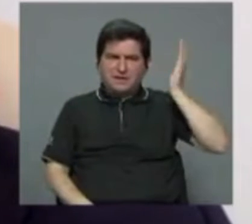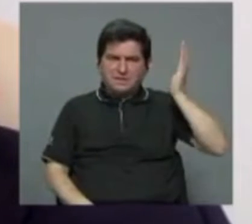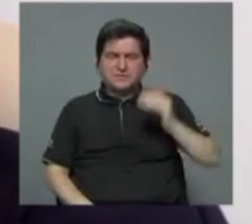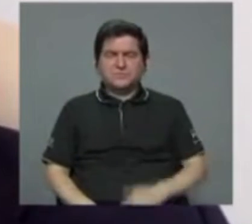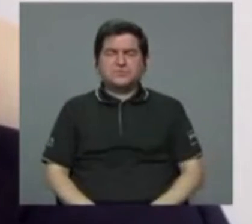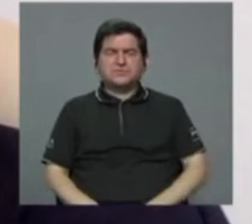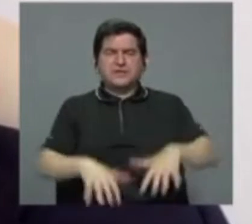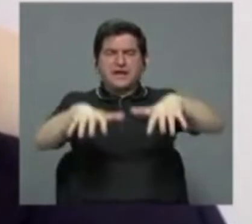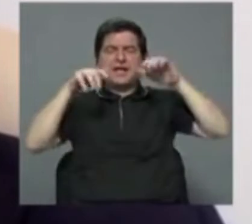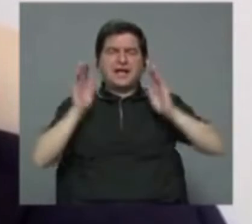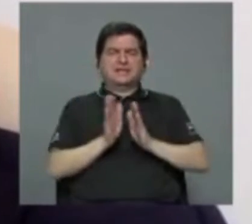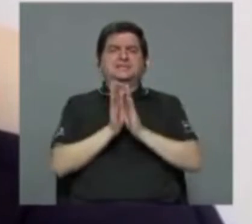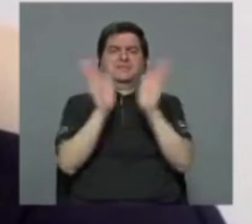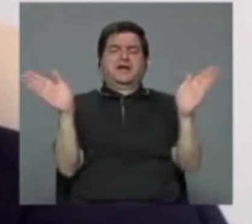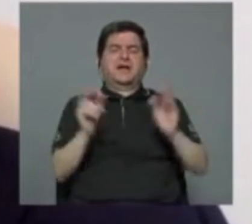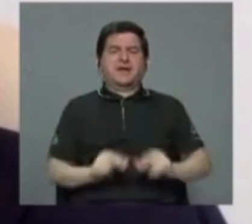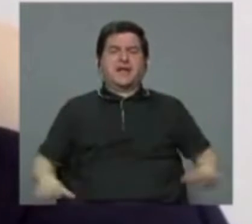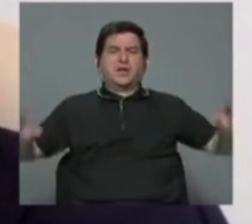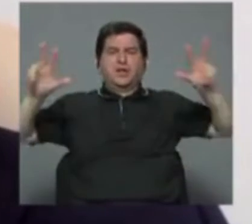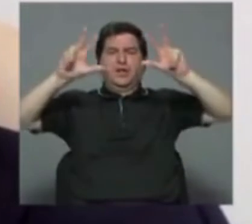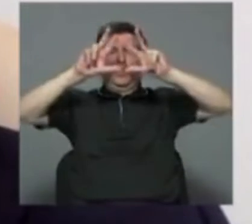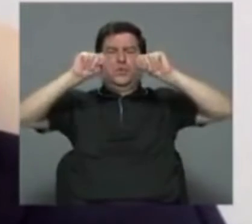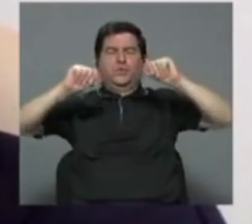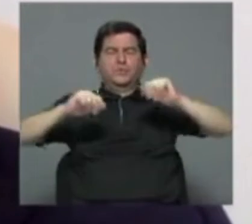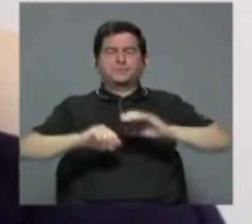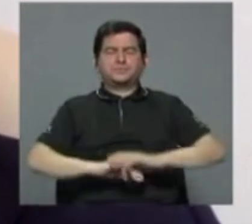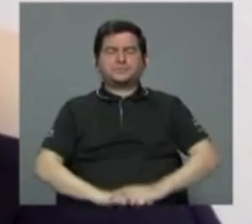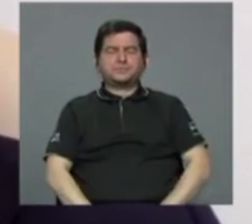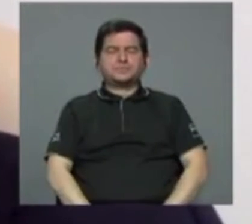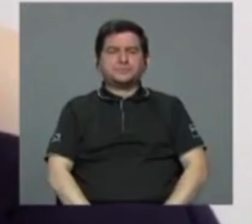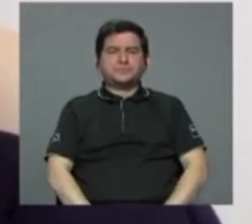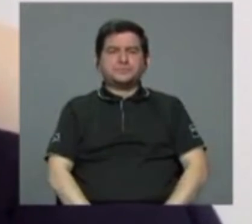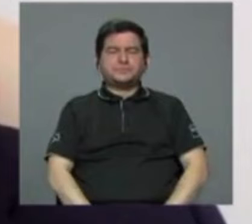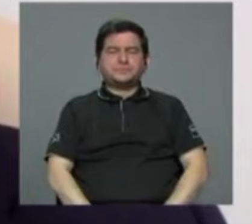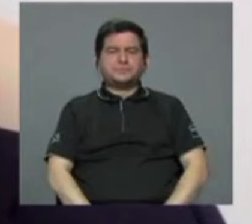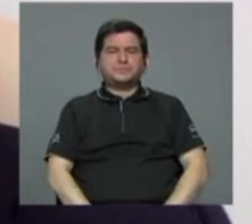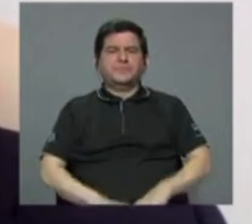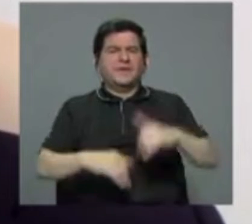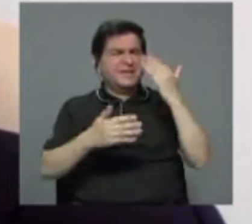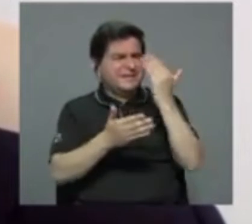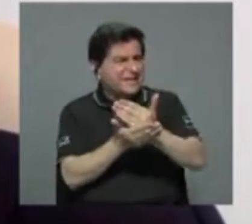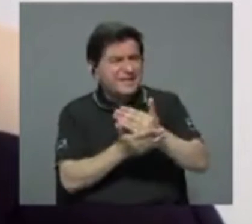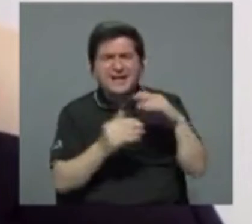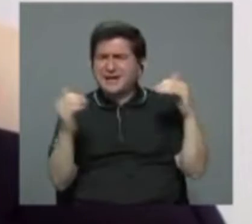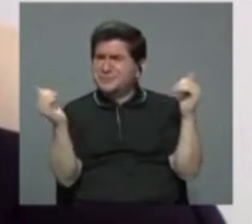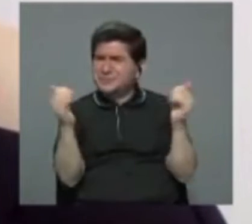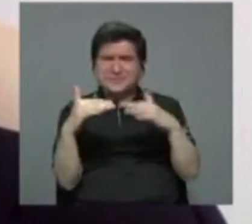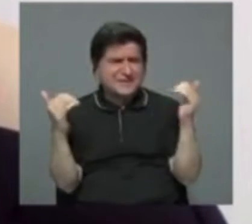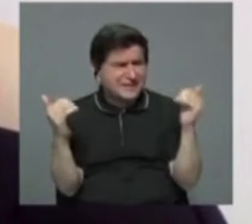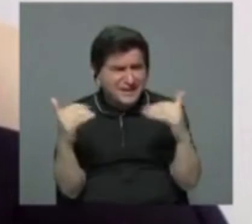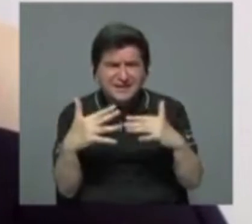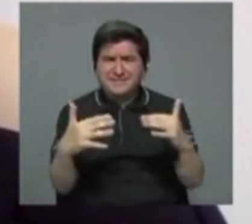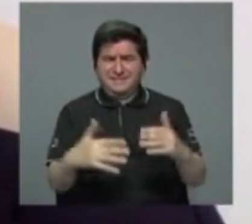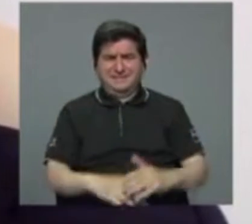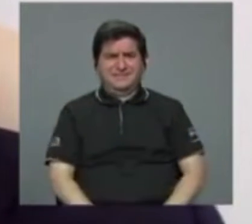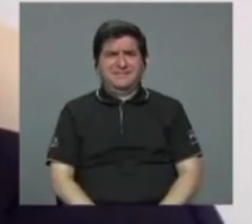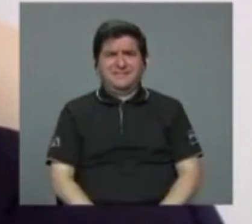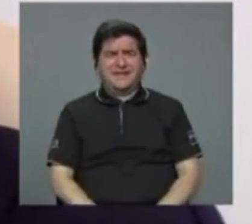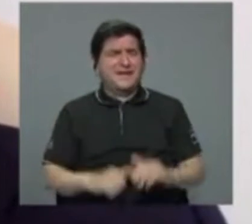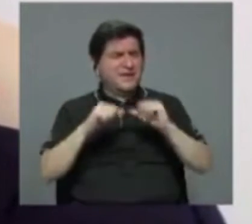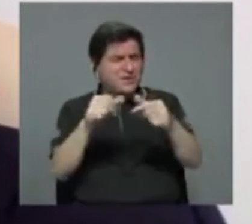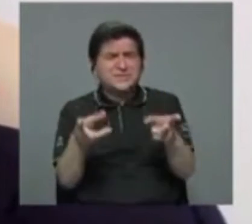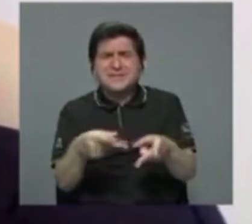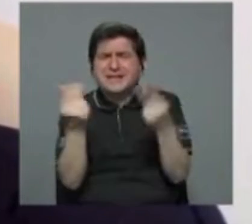la Asamblea General de Naciones Unidas. Dejemos de hacer esa guerra, dejemos de incurrir